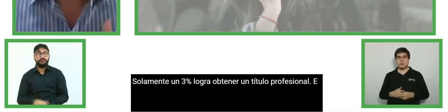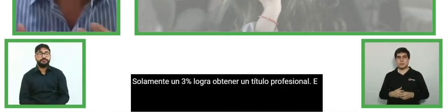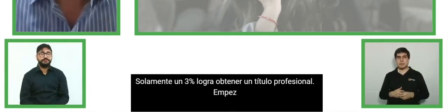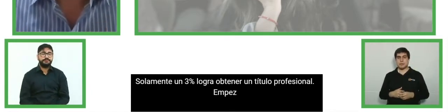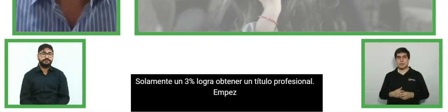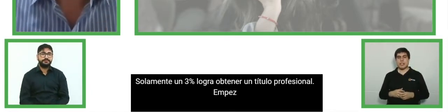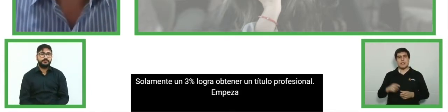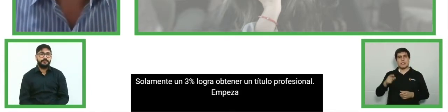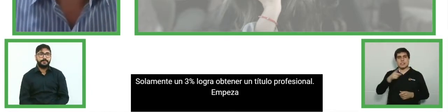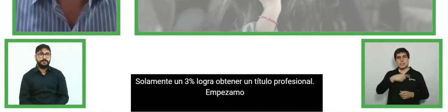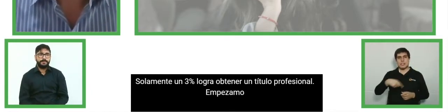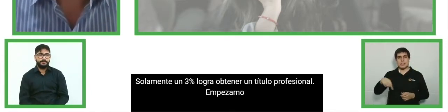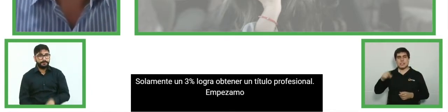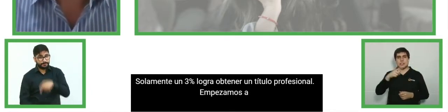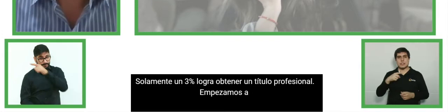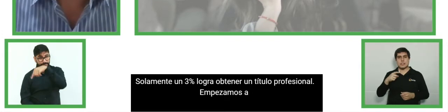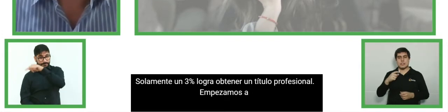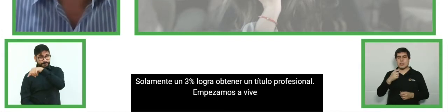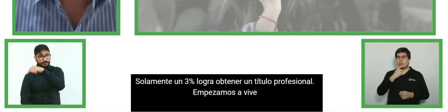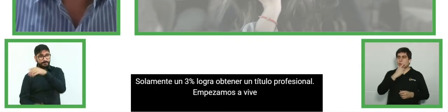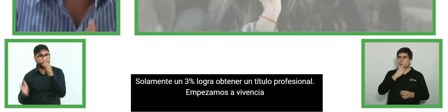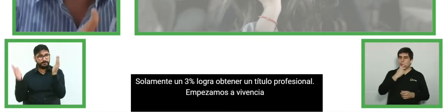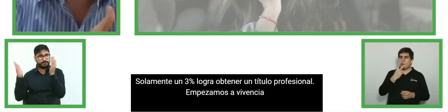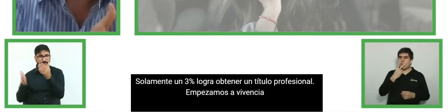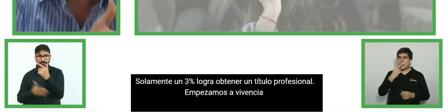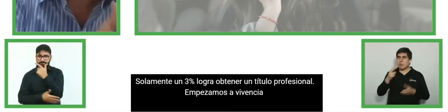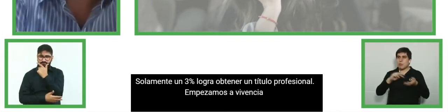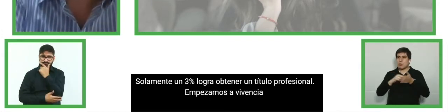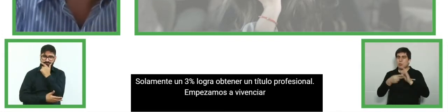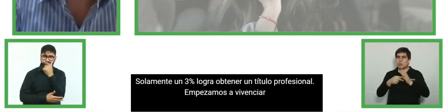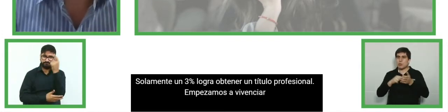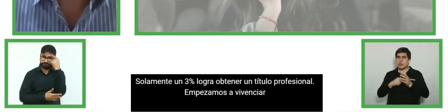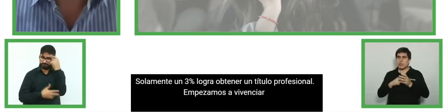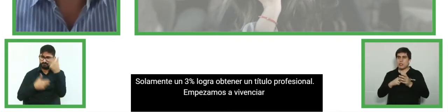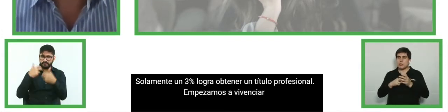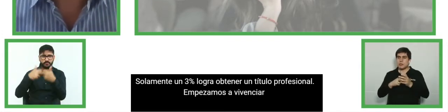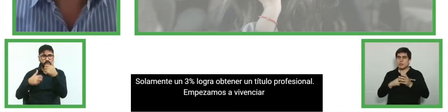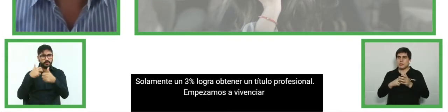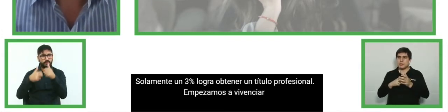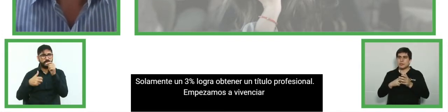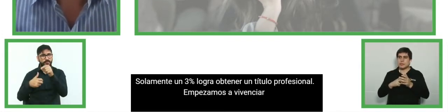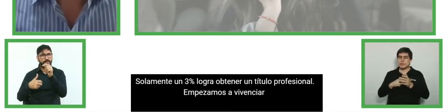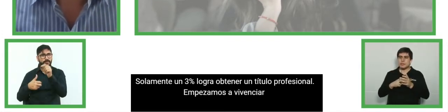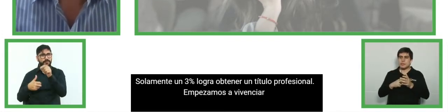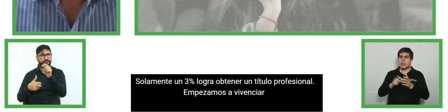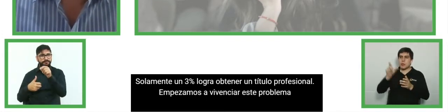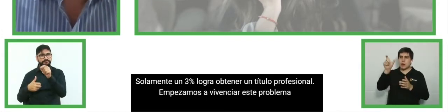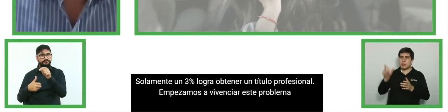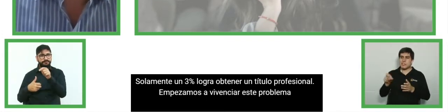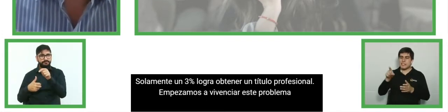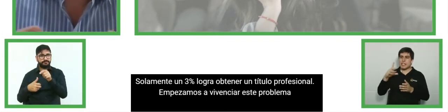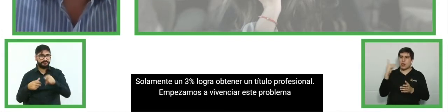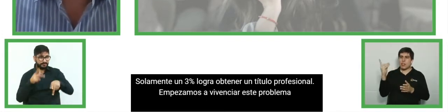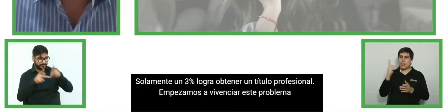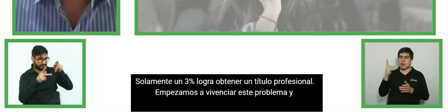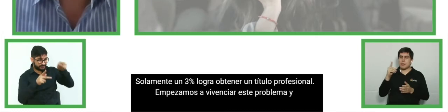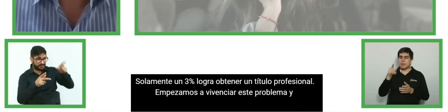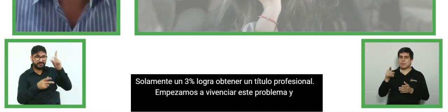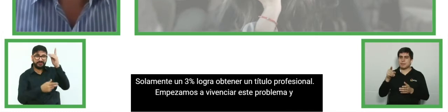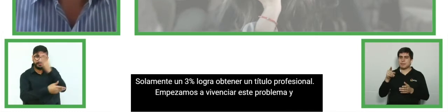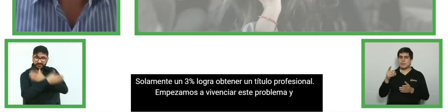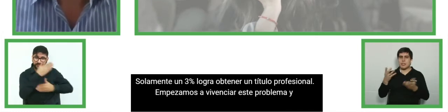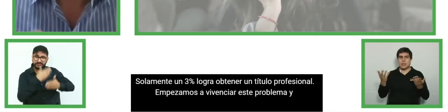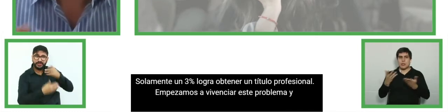a evidenciar este problema, lo empezamos a experimentar desde una persona con discapacidad y dijimos, bueno, ¿cómo nos hacemos